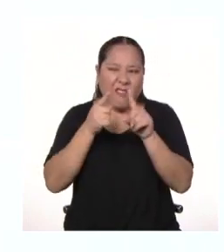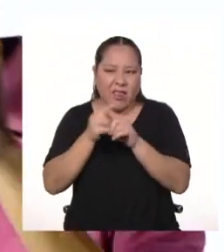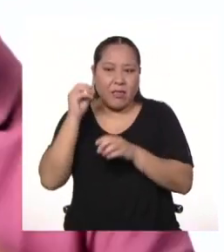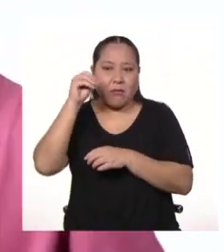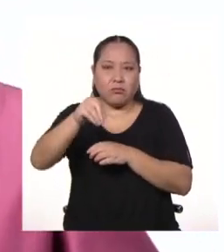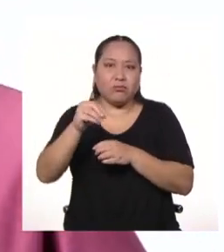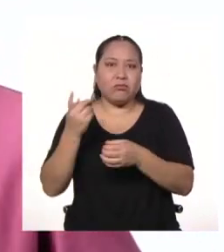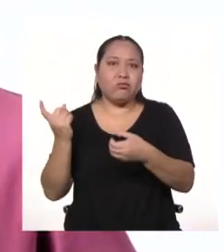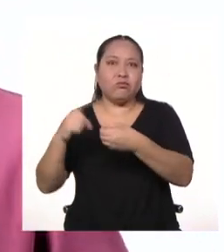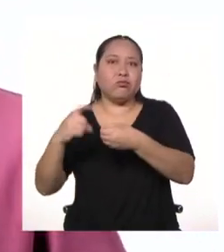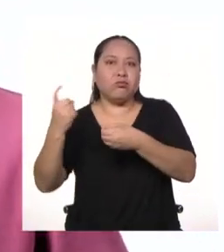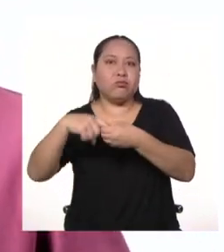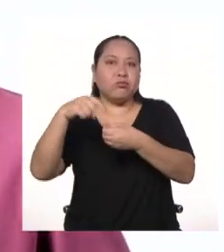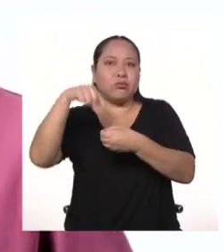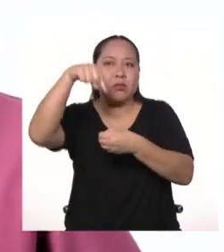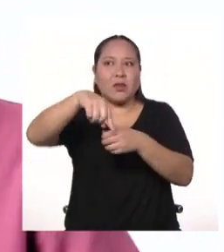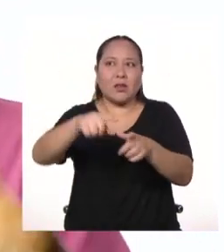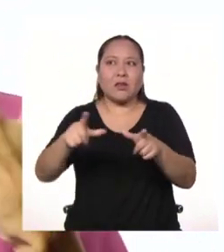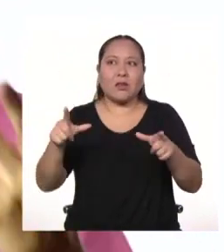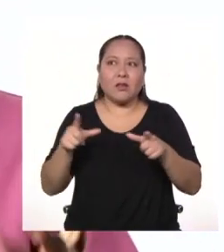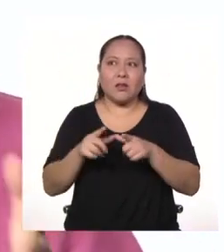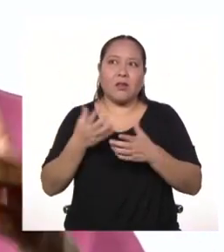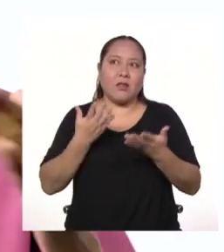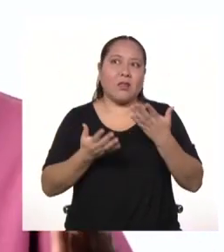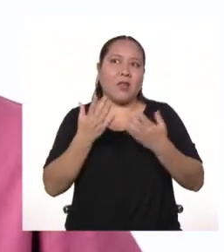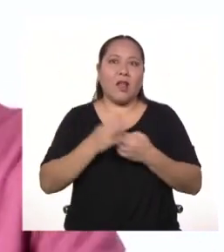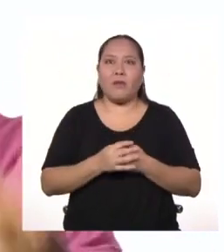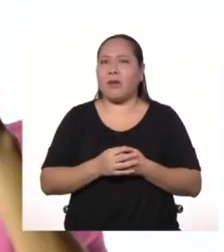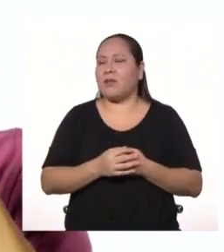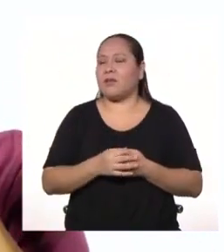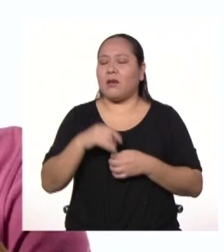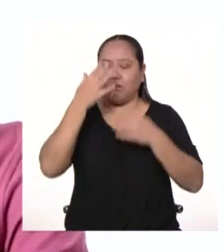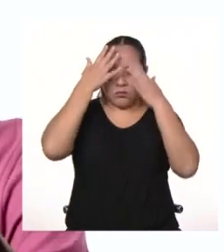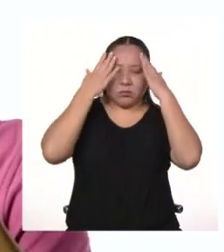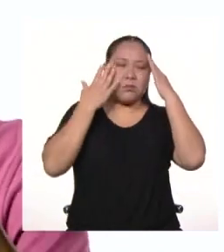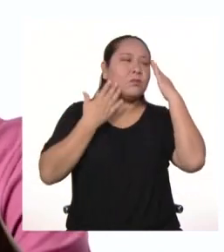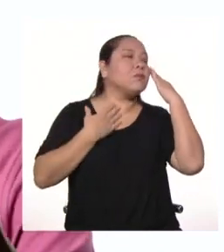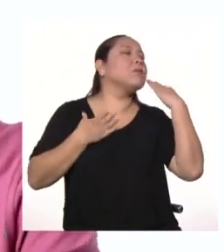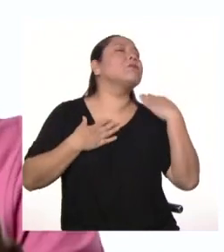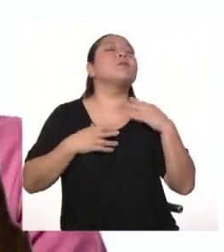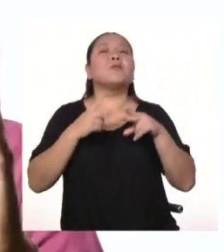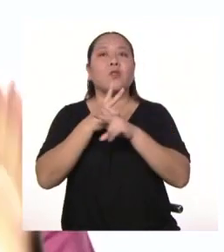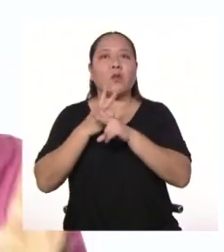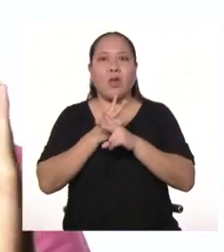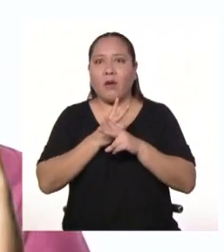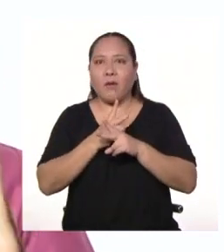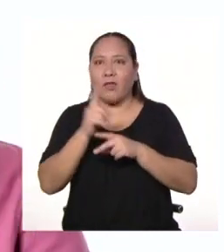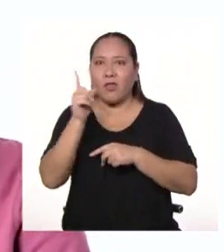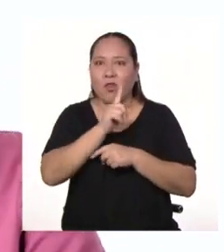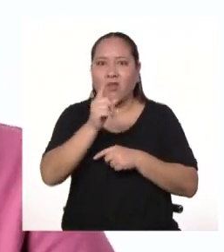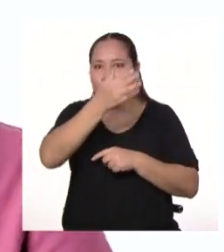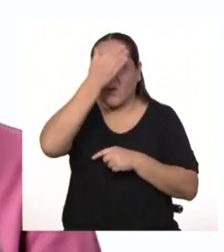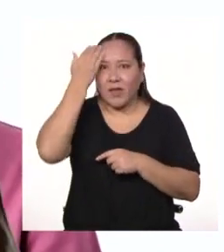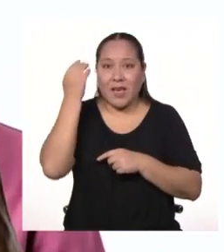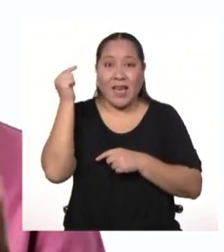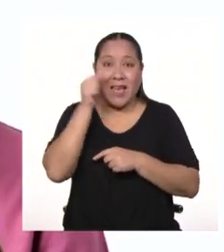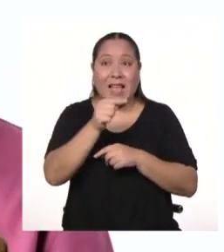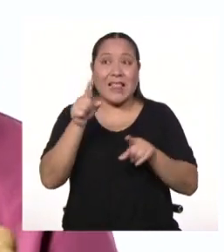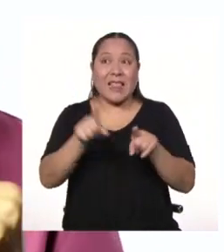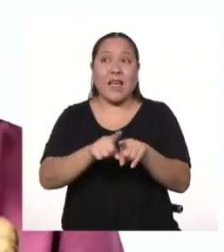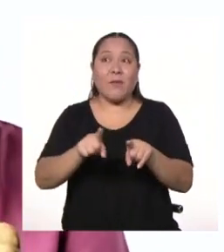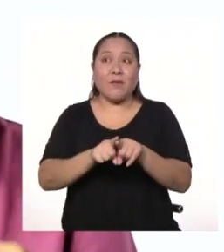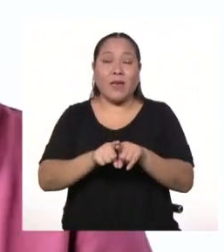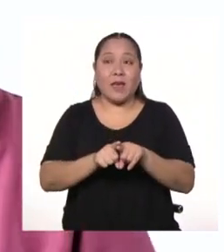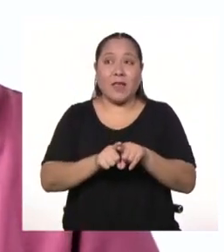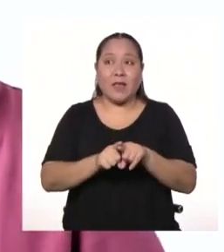Claro, es posible que juzguemos a Valdelomar de superficial por esto, pero no olvidemos que él también tenía un gran